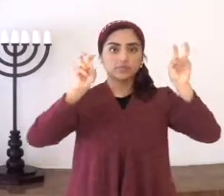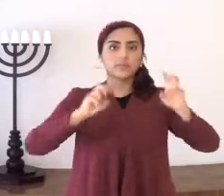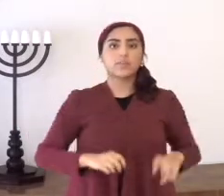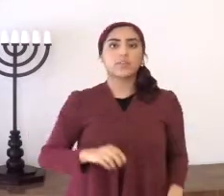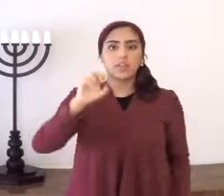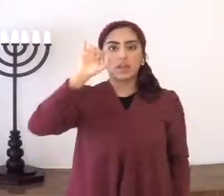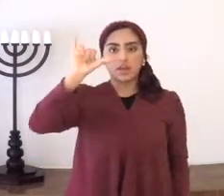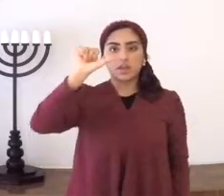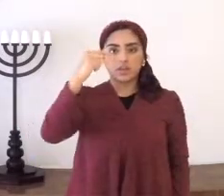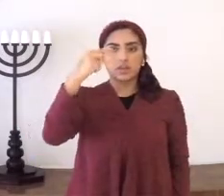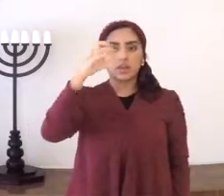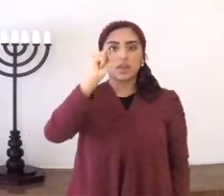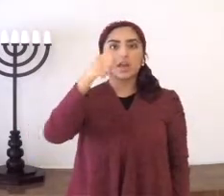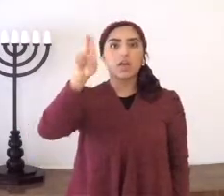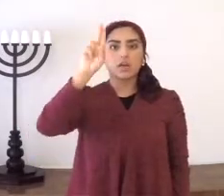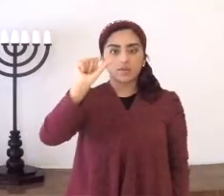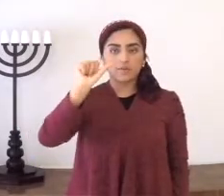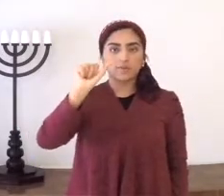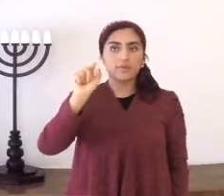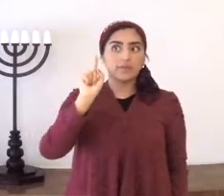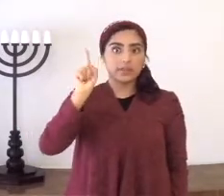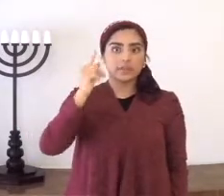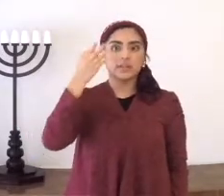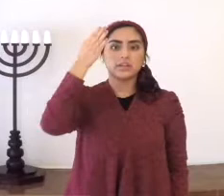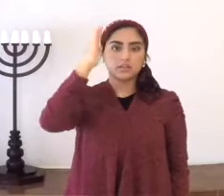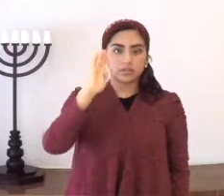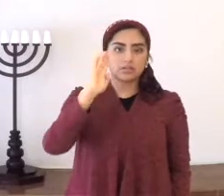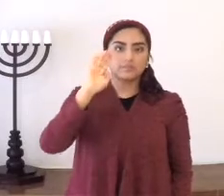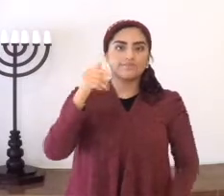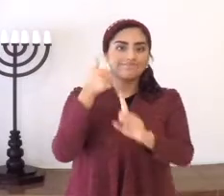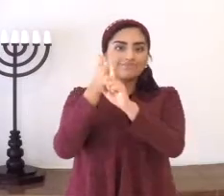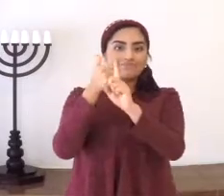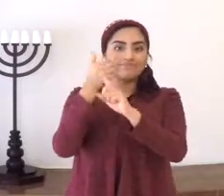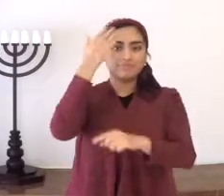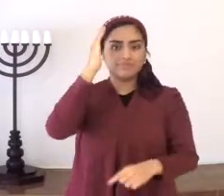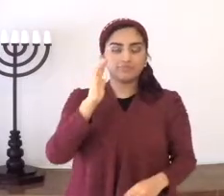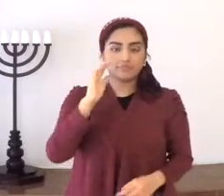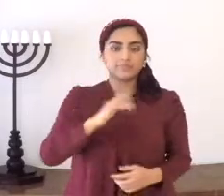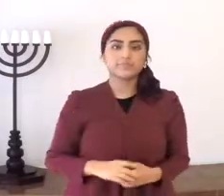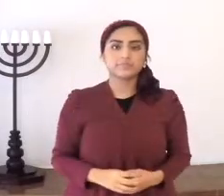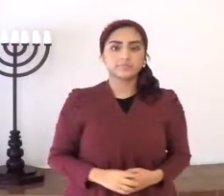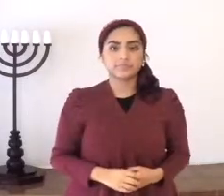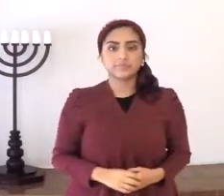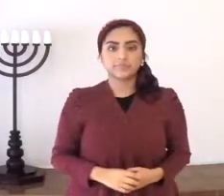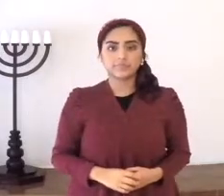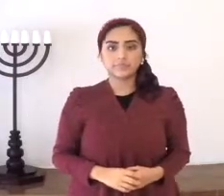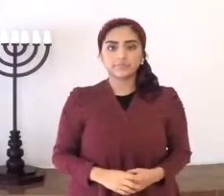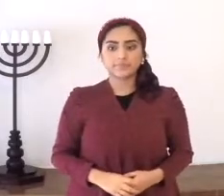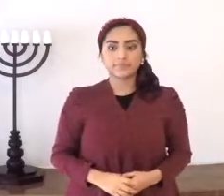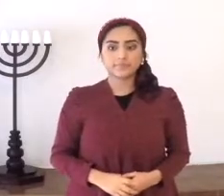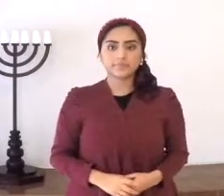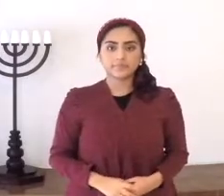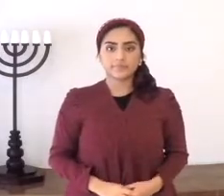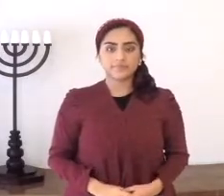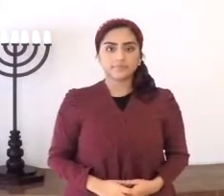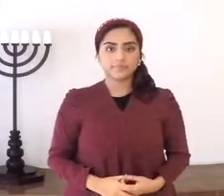claramente este tema. Yahshua es Elohim. Yahshua es Elohim.